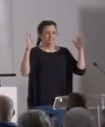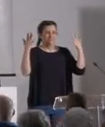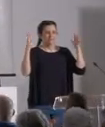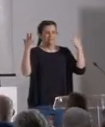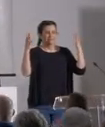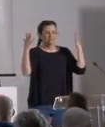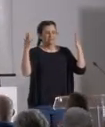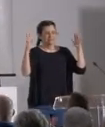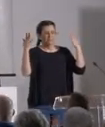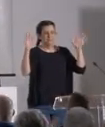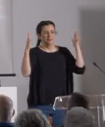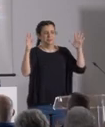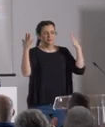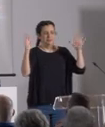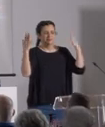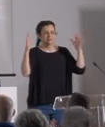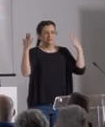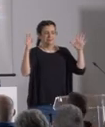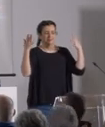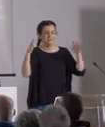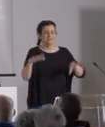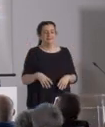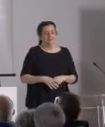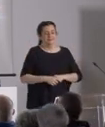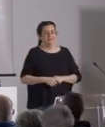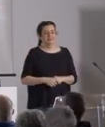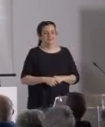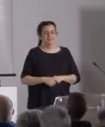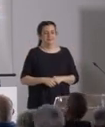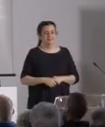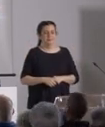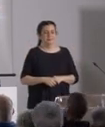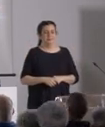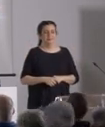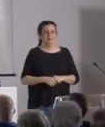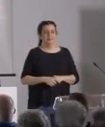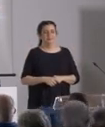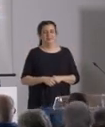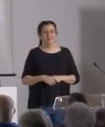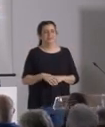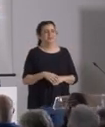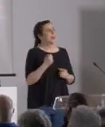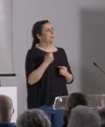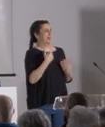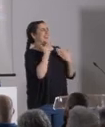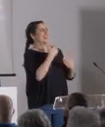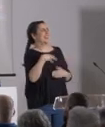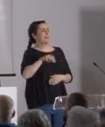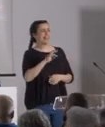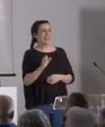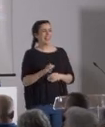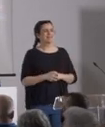Gracias. Pues mil gracias, Maite. Si hay alguna